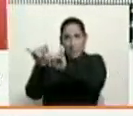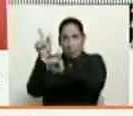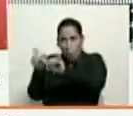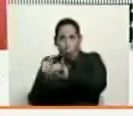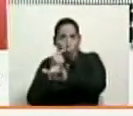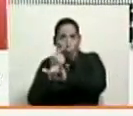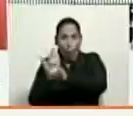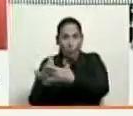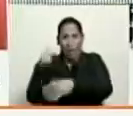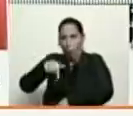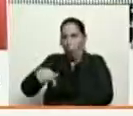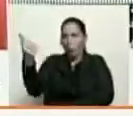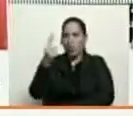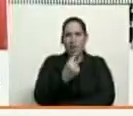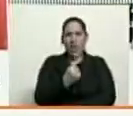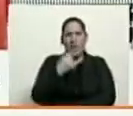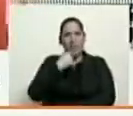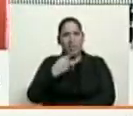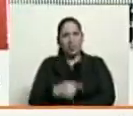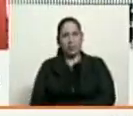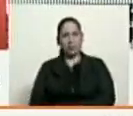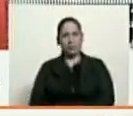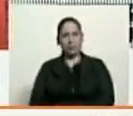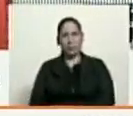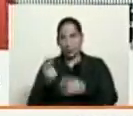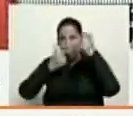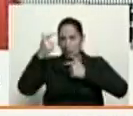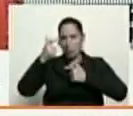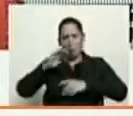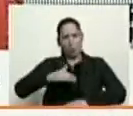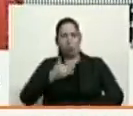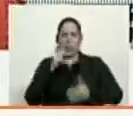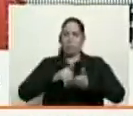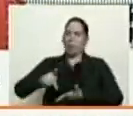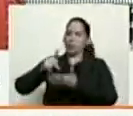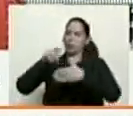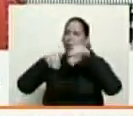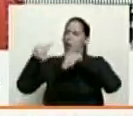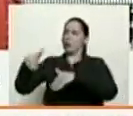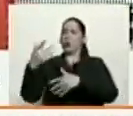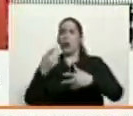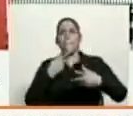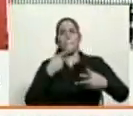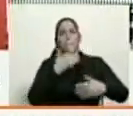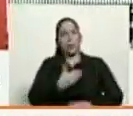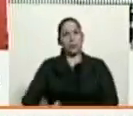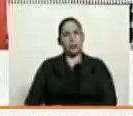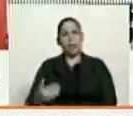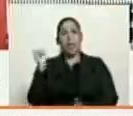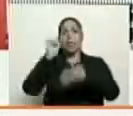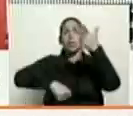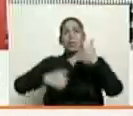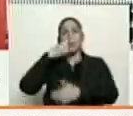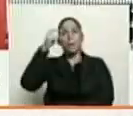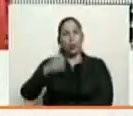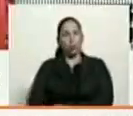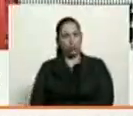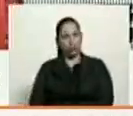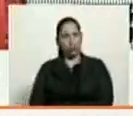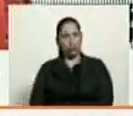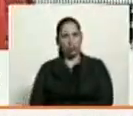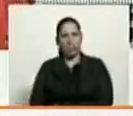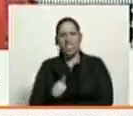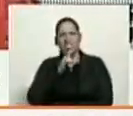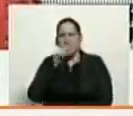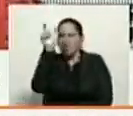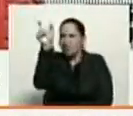Abrams hoy llega y dice, el chavismo puede participar en unas elecciones presidenciales sin Maduro. ¿Y quién es